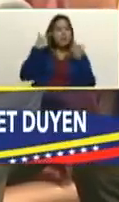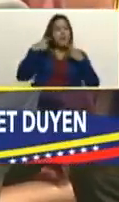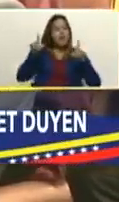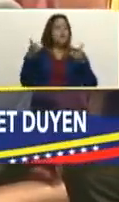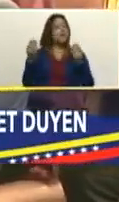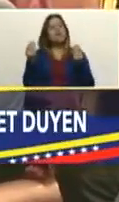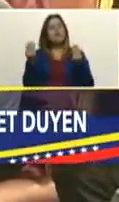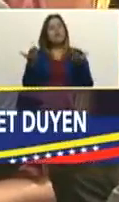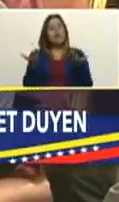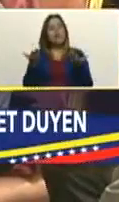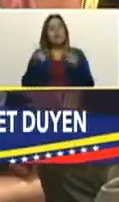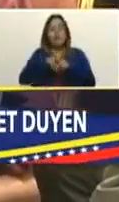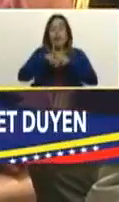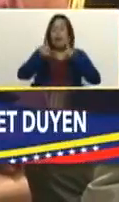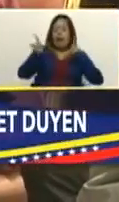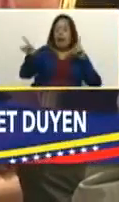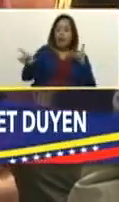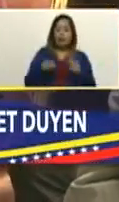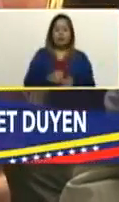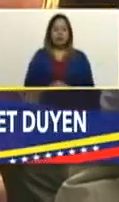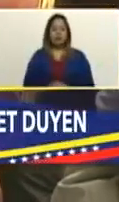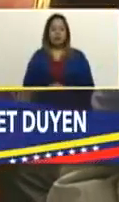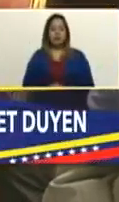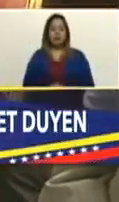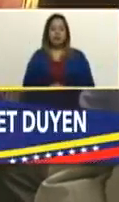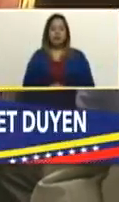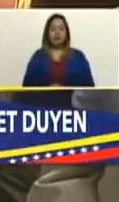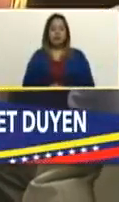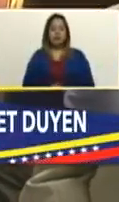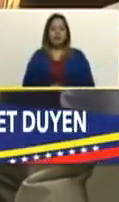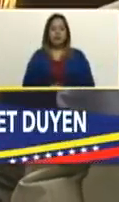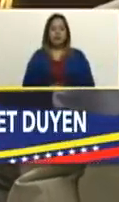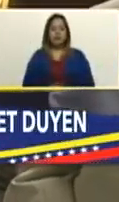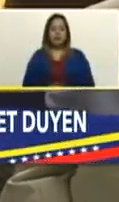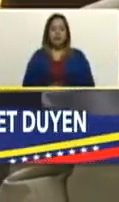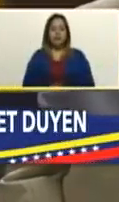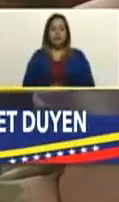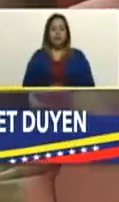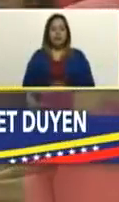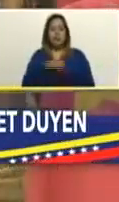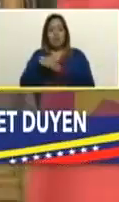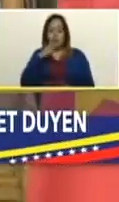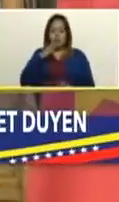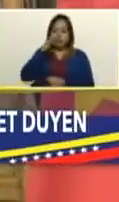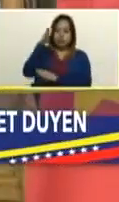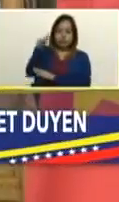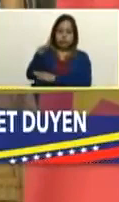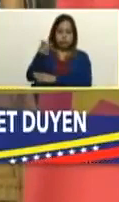aparentemente sea larga. Para uno llegar a Vietnam